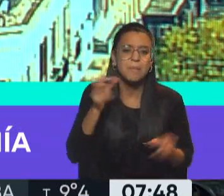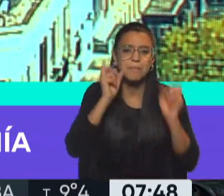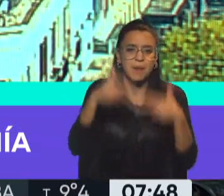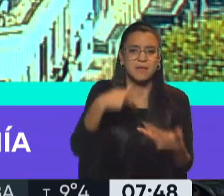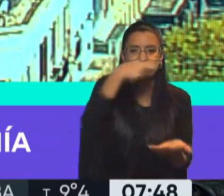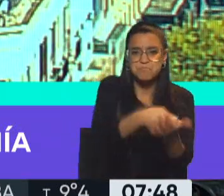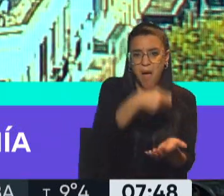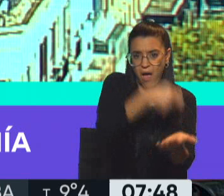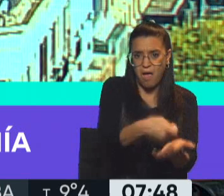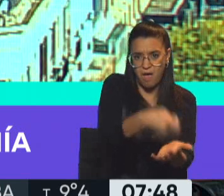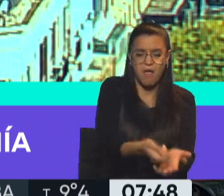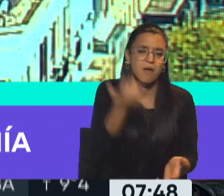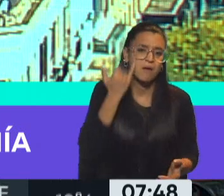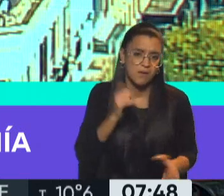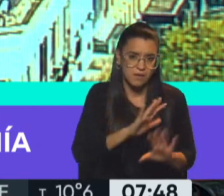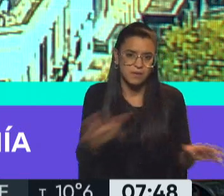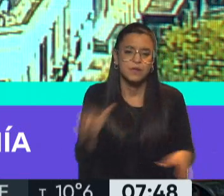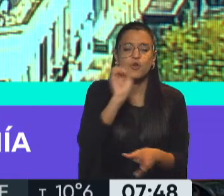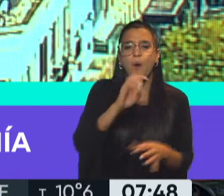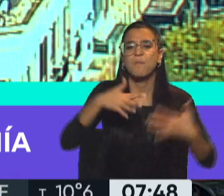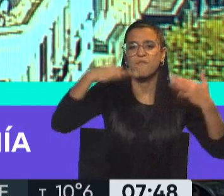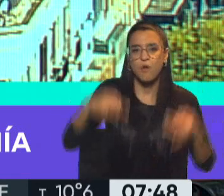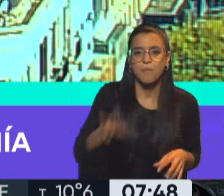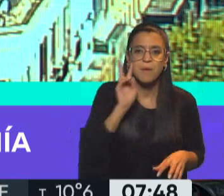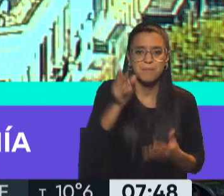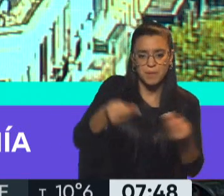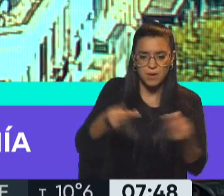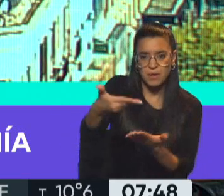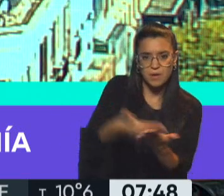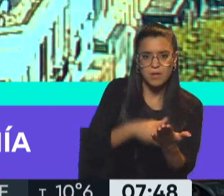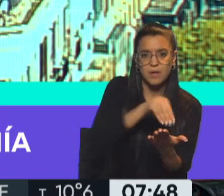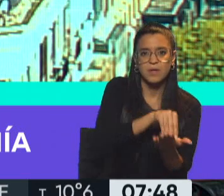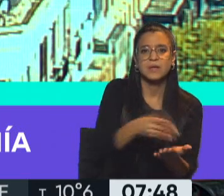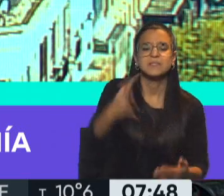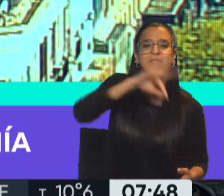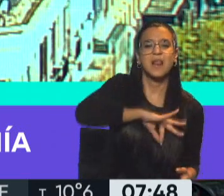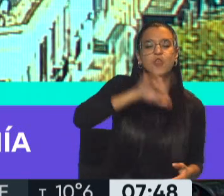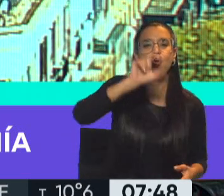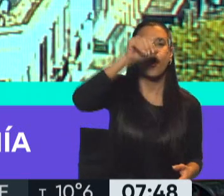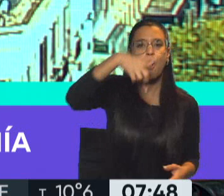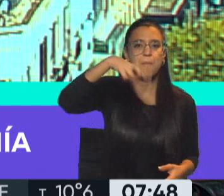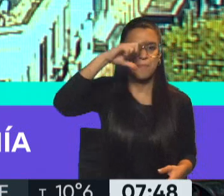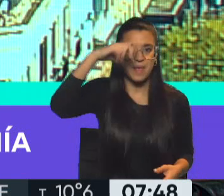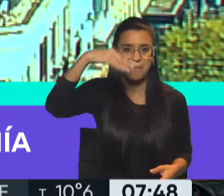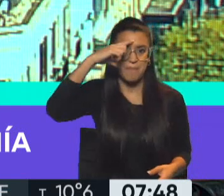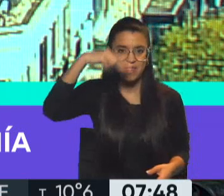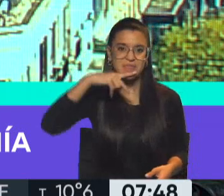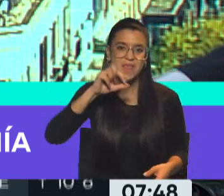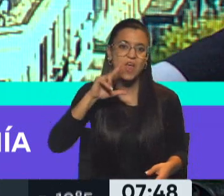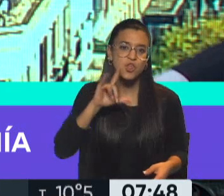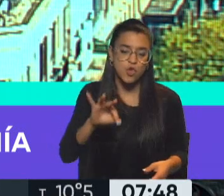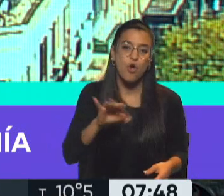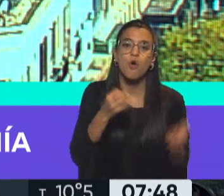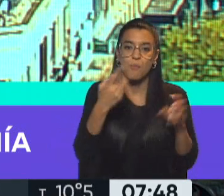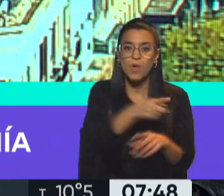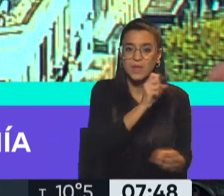se pagan que digamos y el nombre formal que ves en el presupuesto se llama salario complementario porque porque estas personas realizan